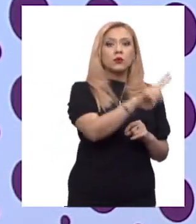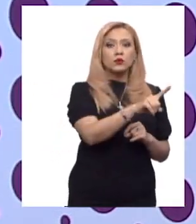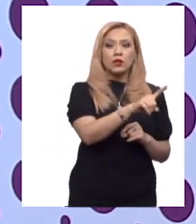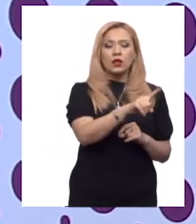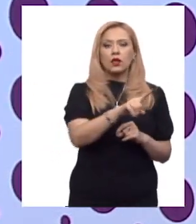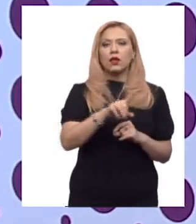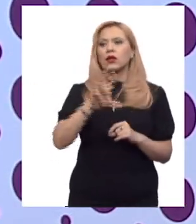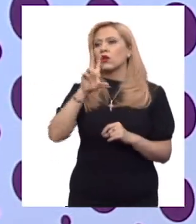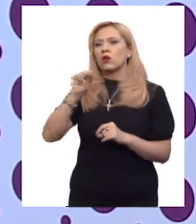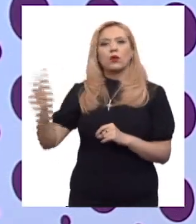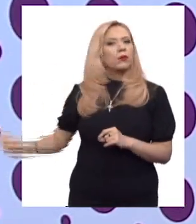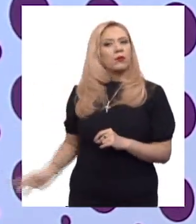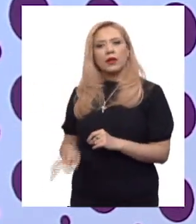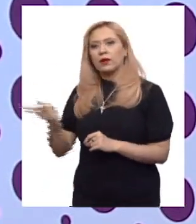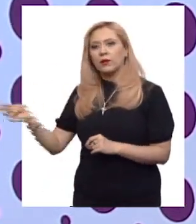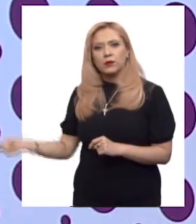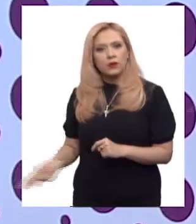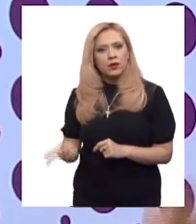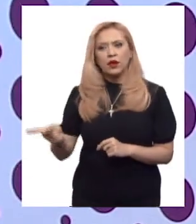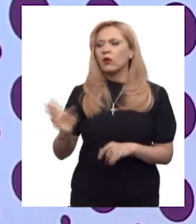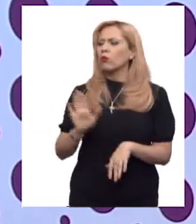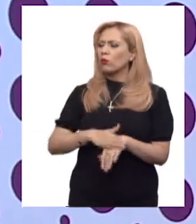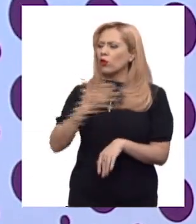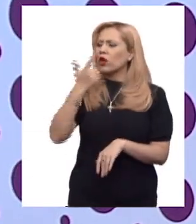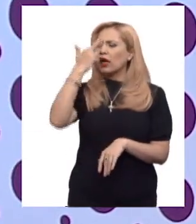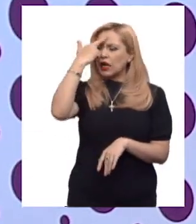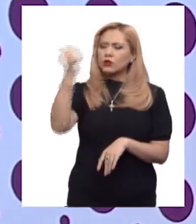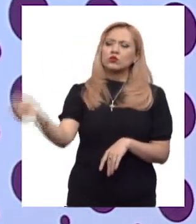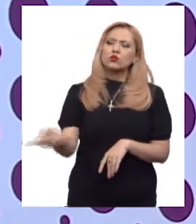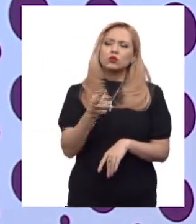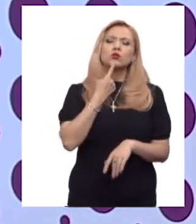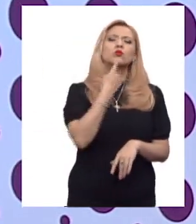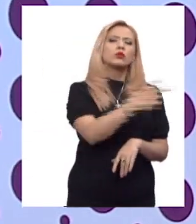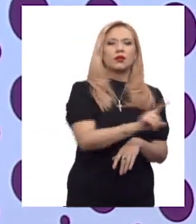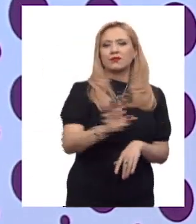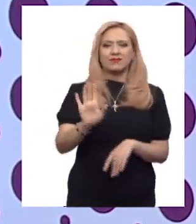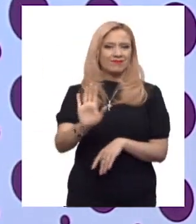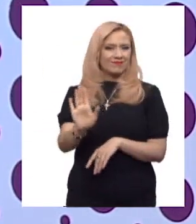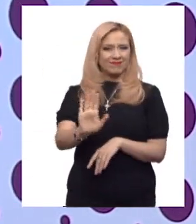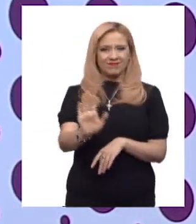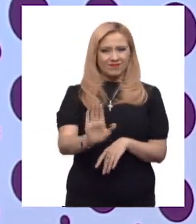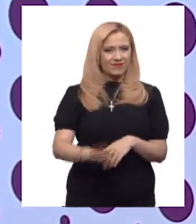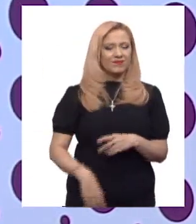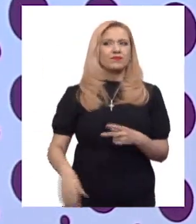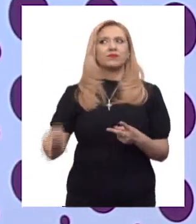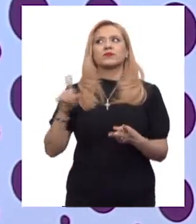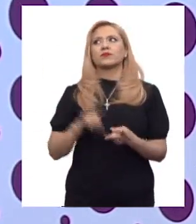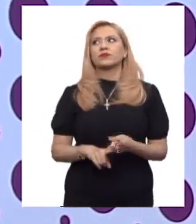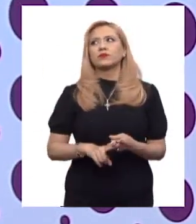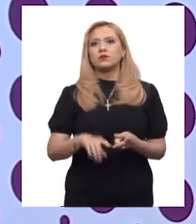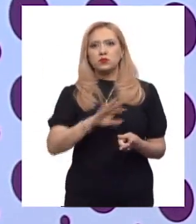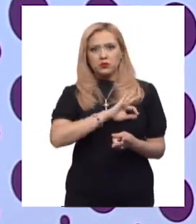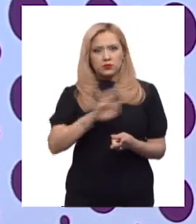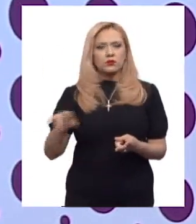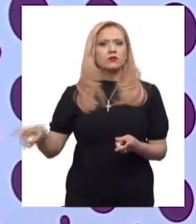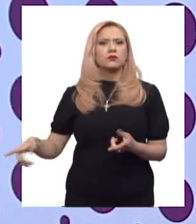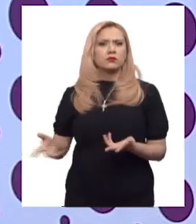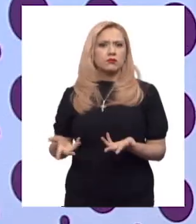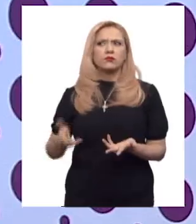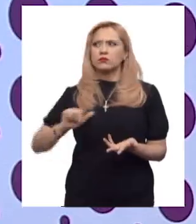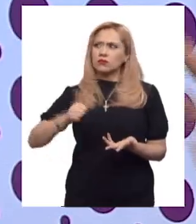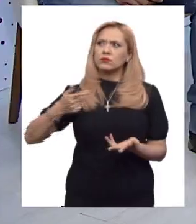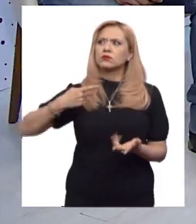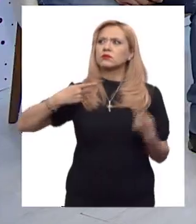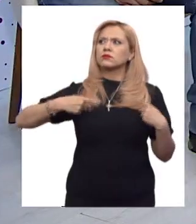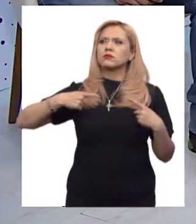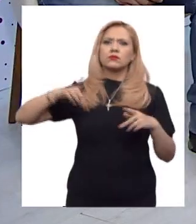se les cuestione la razón por la cual están denunciando, medidas en donde se pueda involucrar también a